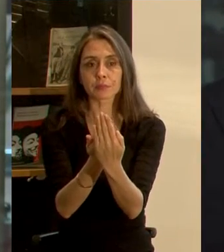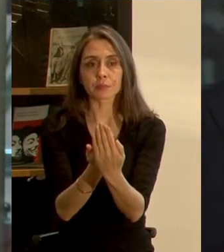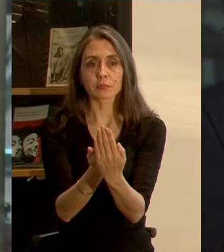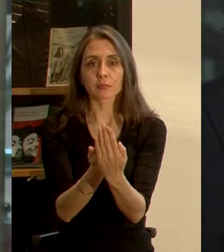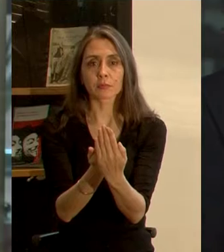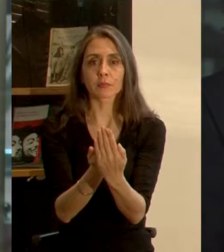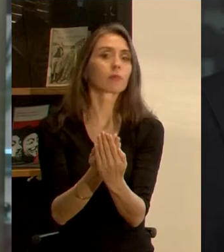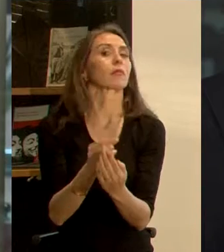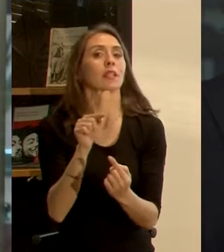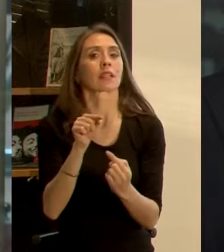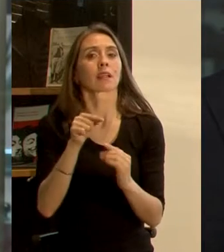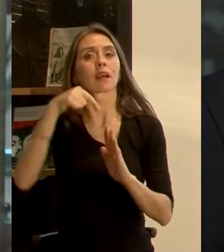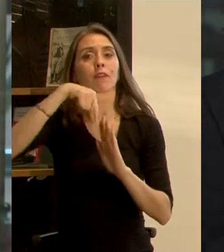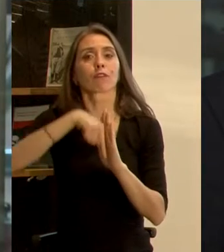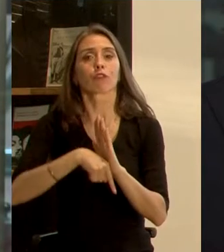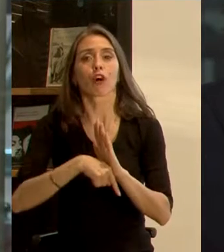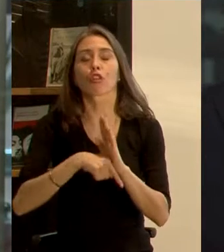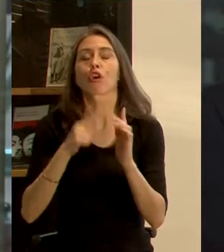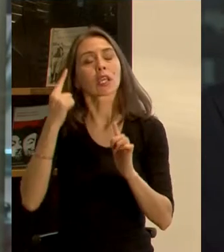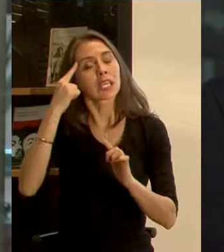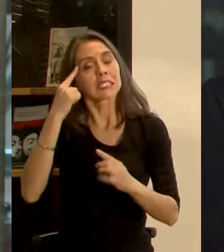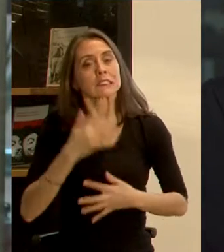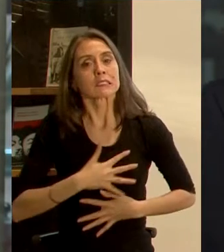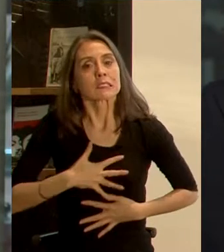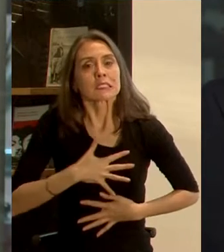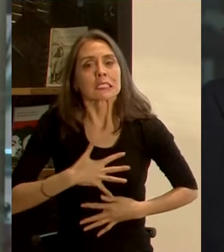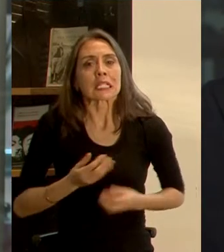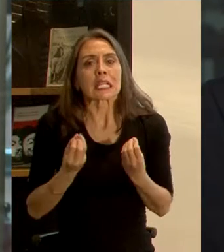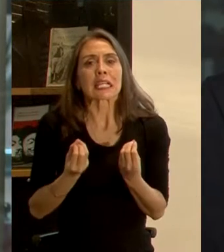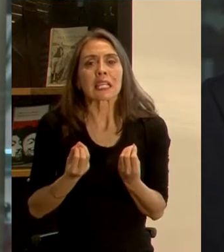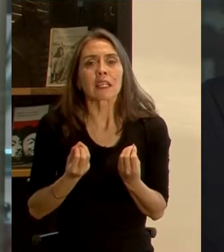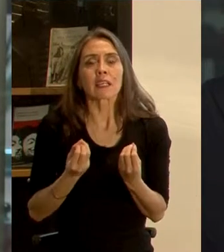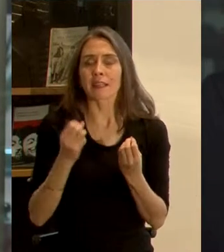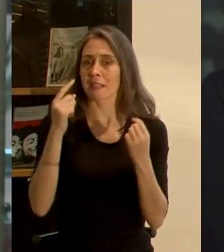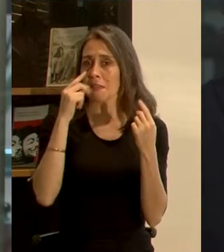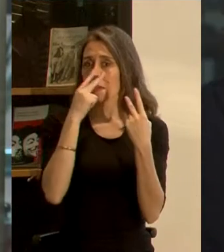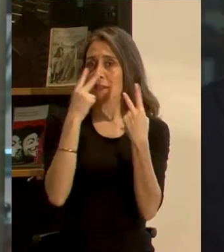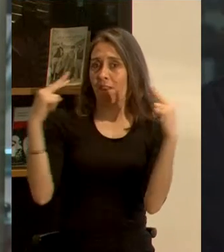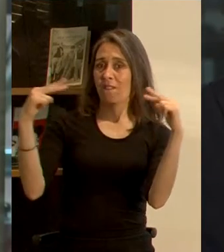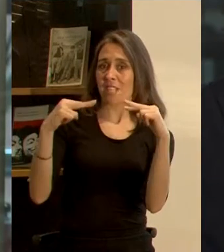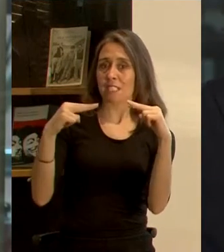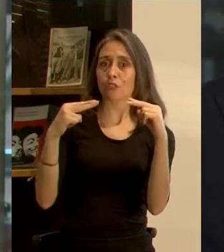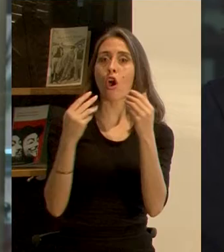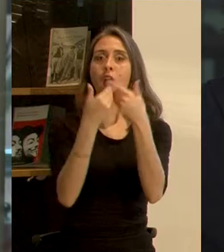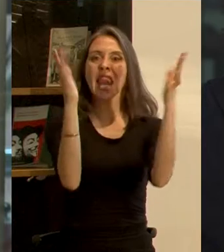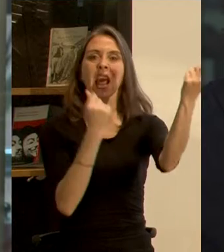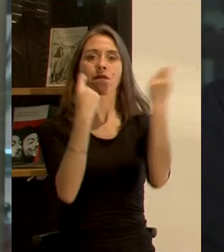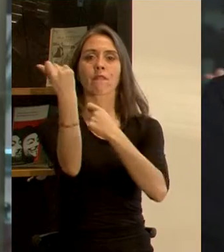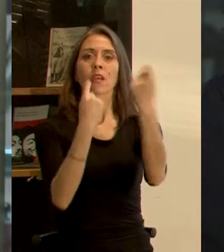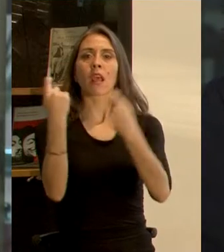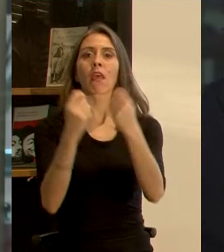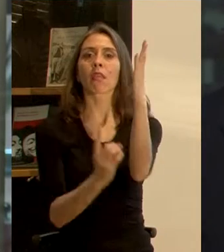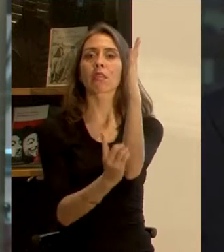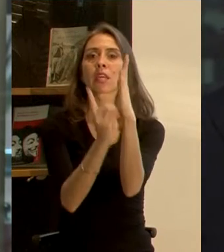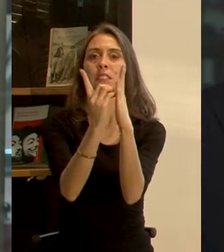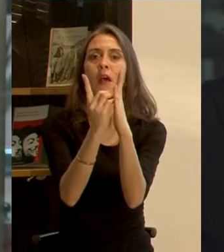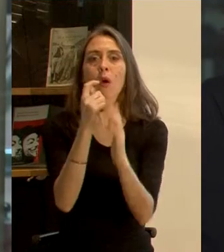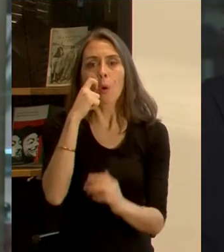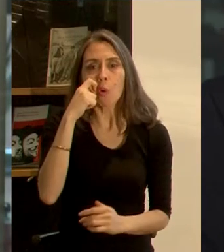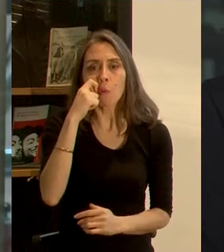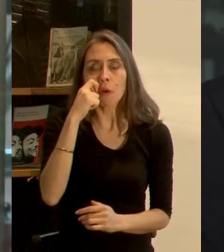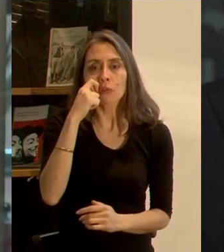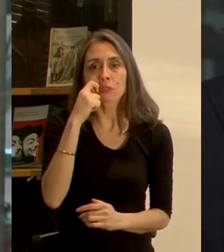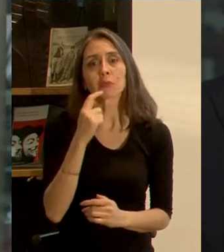un elemento que es de fondo, que es el ruido de fondo de esto, que es lo que tenemos una visión totalmente neoliberal del desarrollo humano